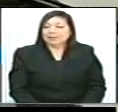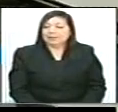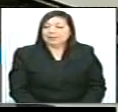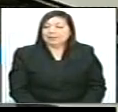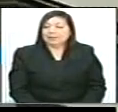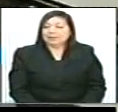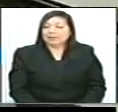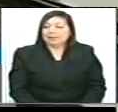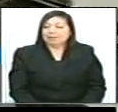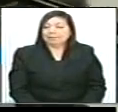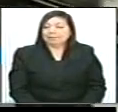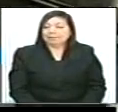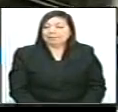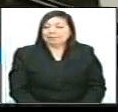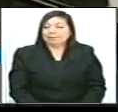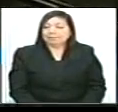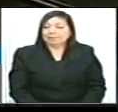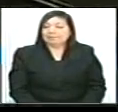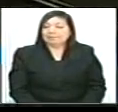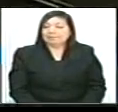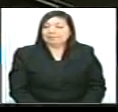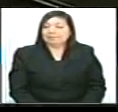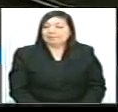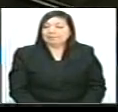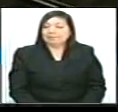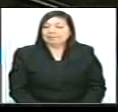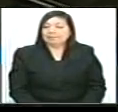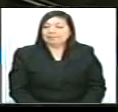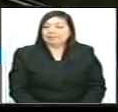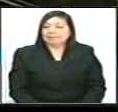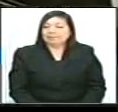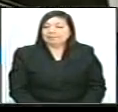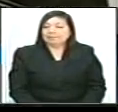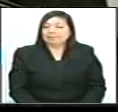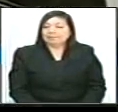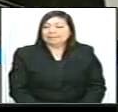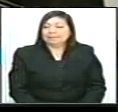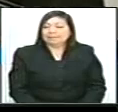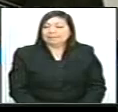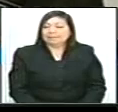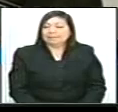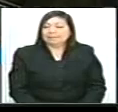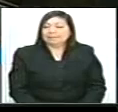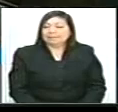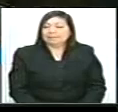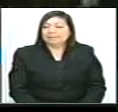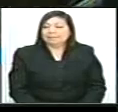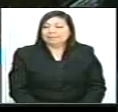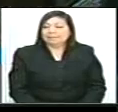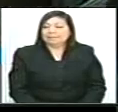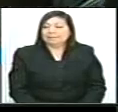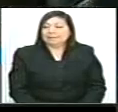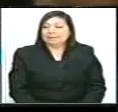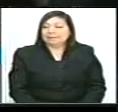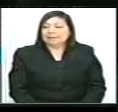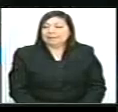Si me permite, señor gobernador, solo para darle la bienvenida al congresista Richard Arce. Puede continuar, por favor.